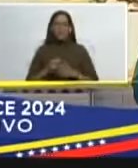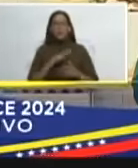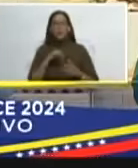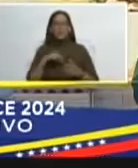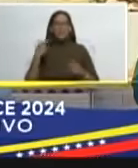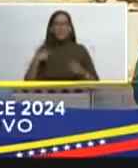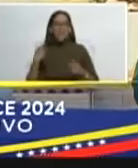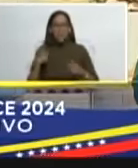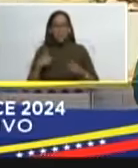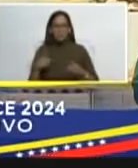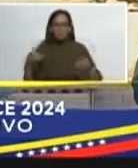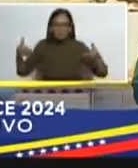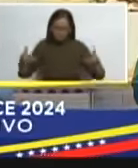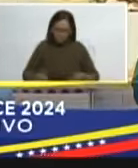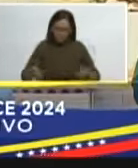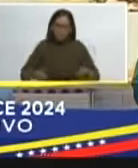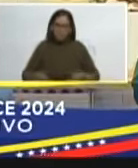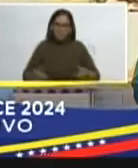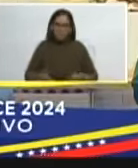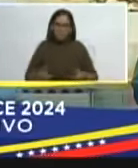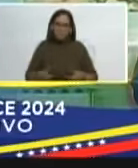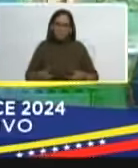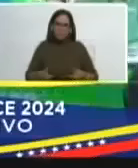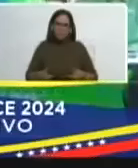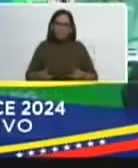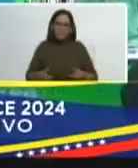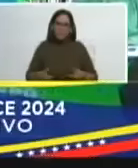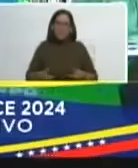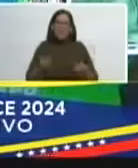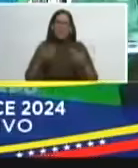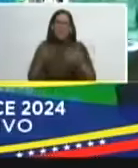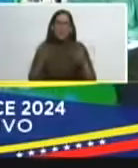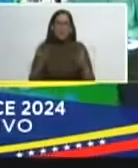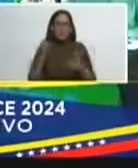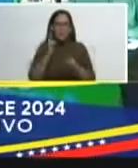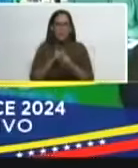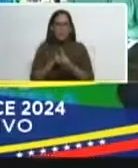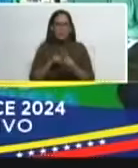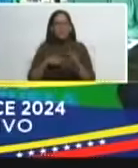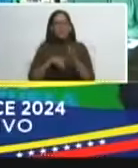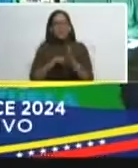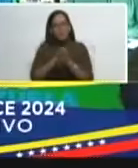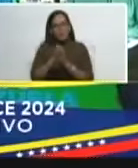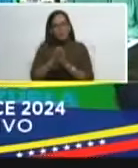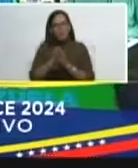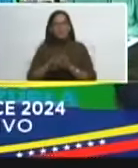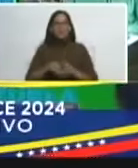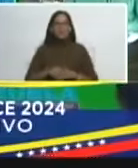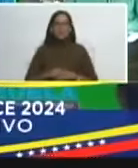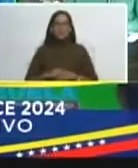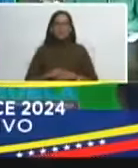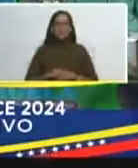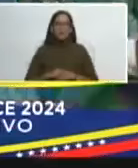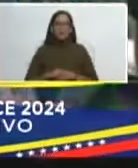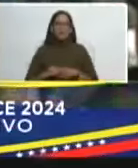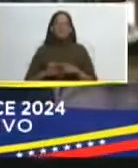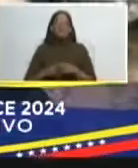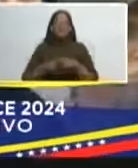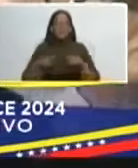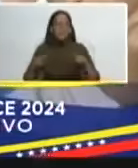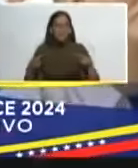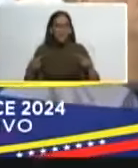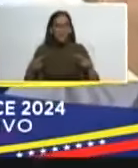que empeñarnos, José David, en lograr la meta, y vamos avanzando hacia la meta, de duplicar